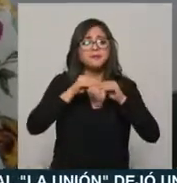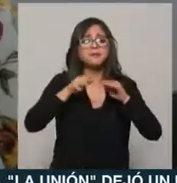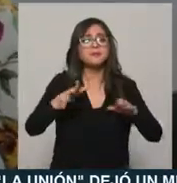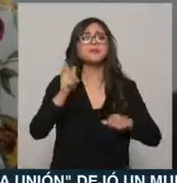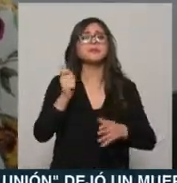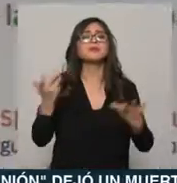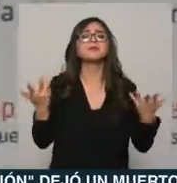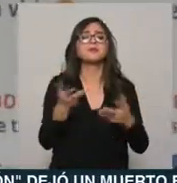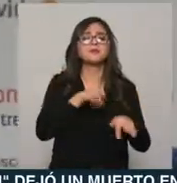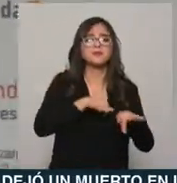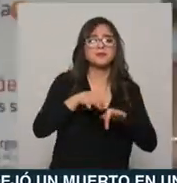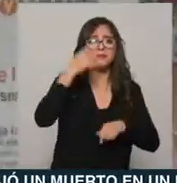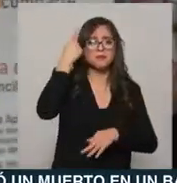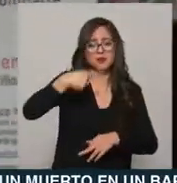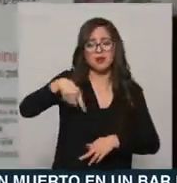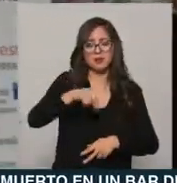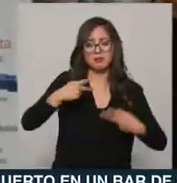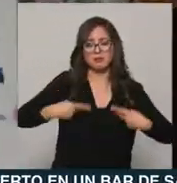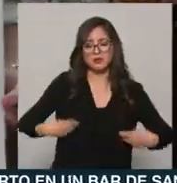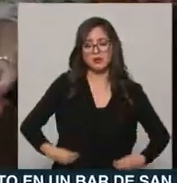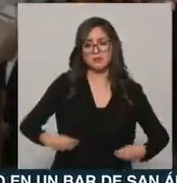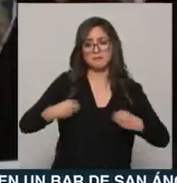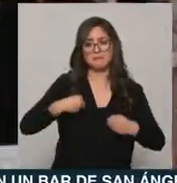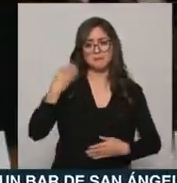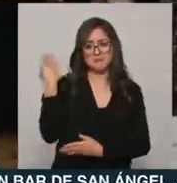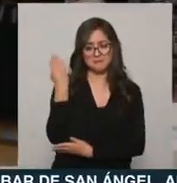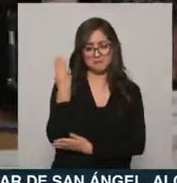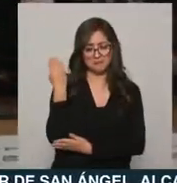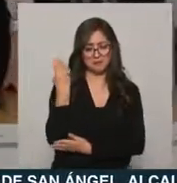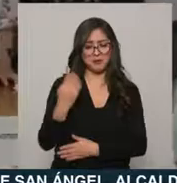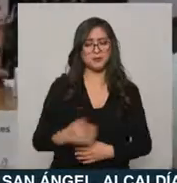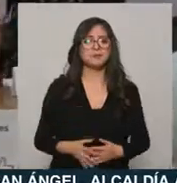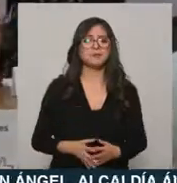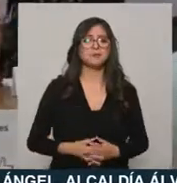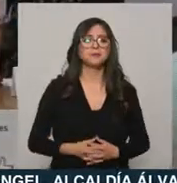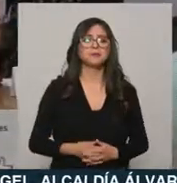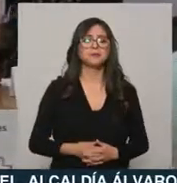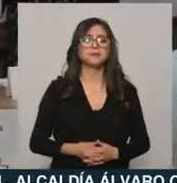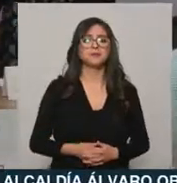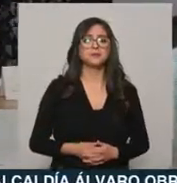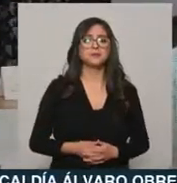para la población de Milpa Alta. Con información de Gloria López, 21 Noticias.